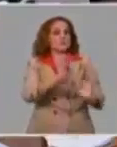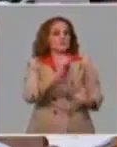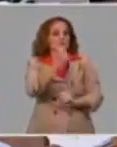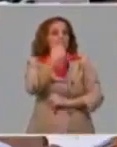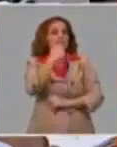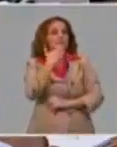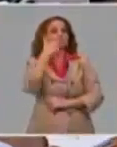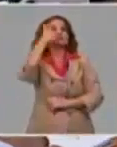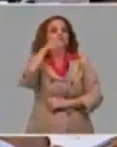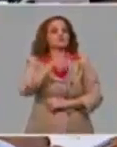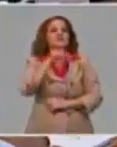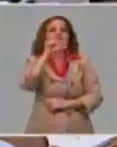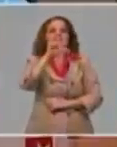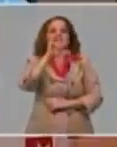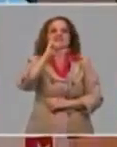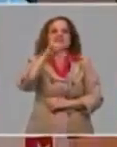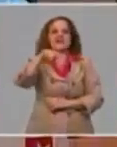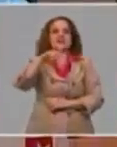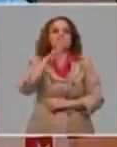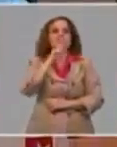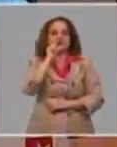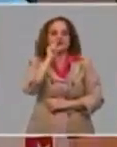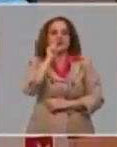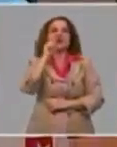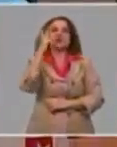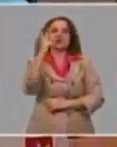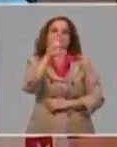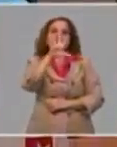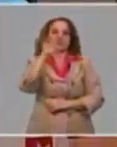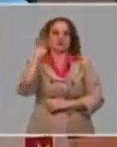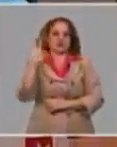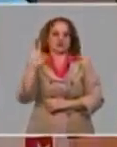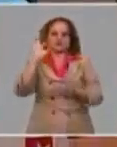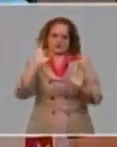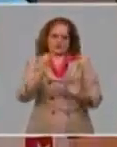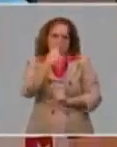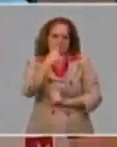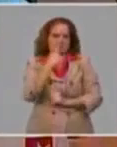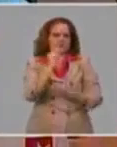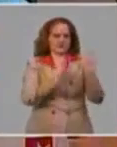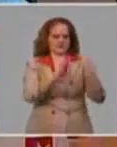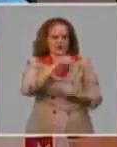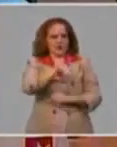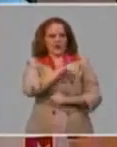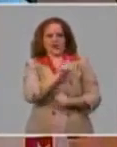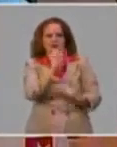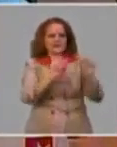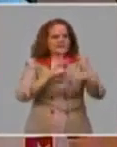6G258. Exactamente. Y también el Centro de Inmunología Molecular, un